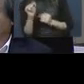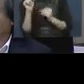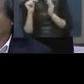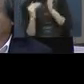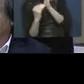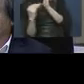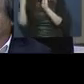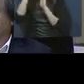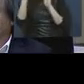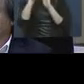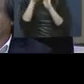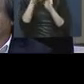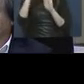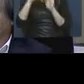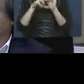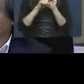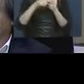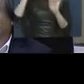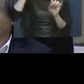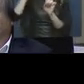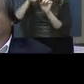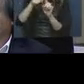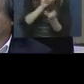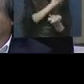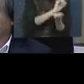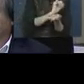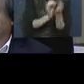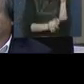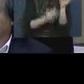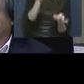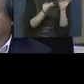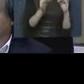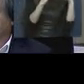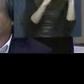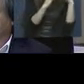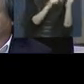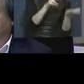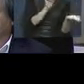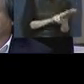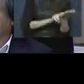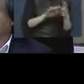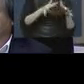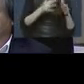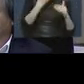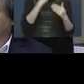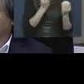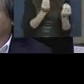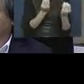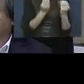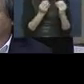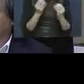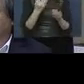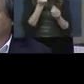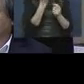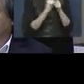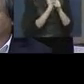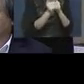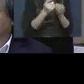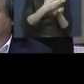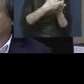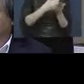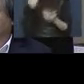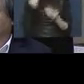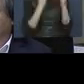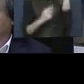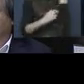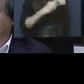proyecto de ley fue fortalecer la institucionalidad de la justicia tributaria, estableciendo mejoras en la escala de remuneraciones y también